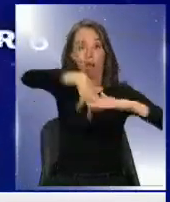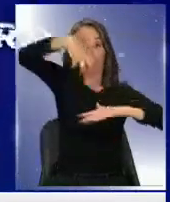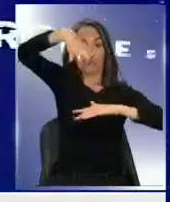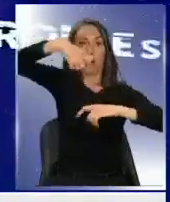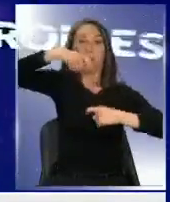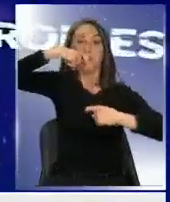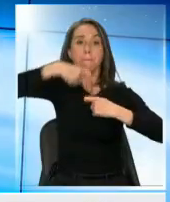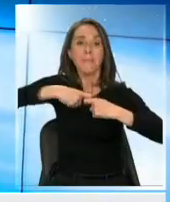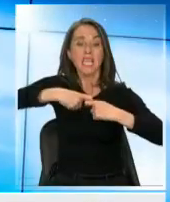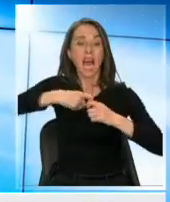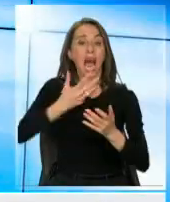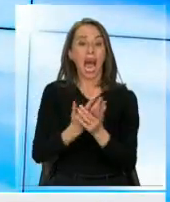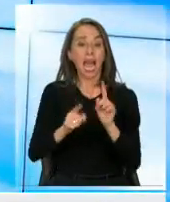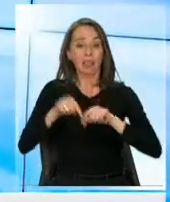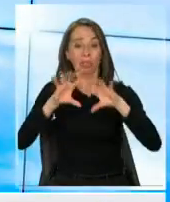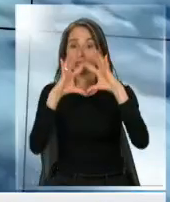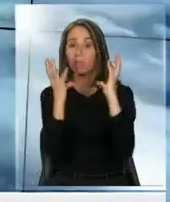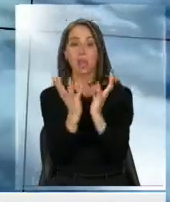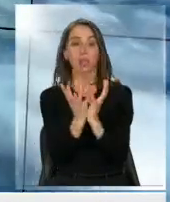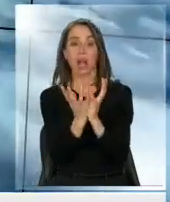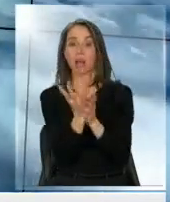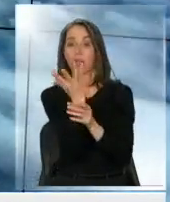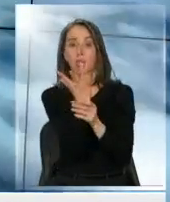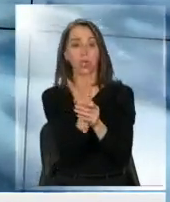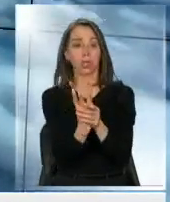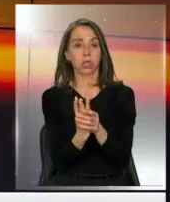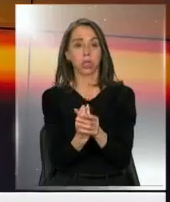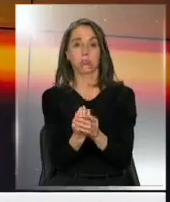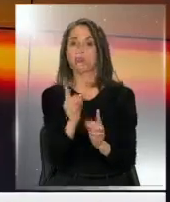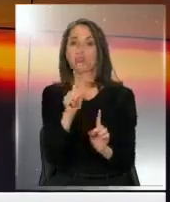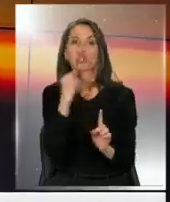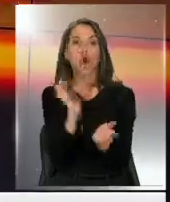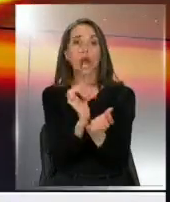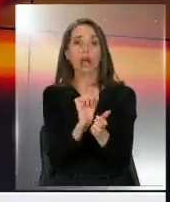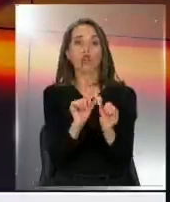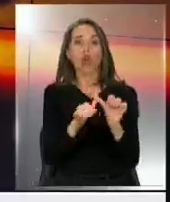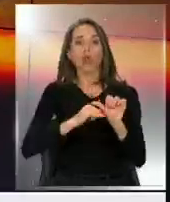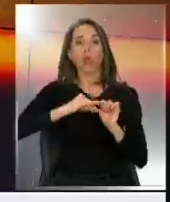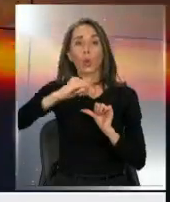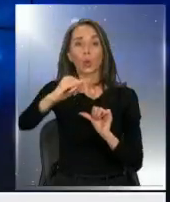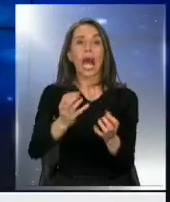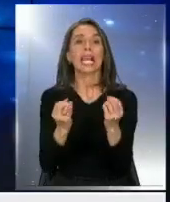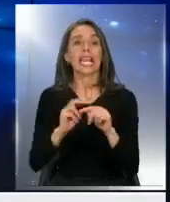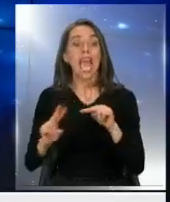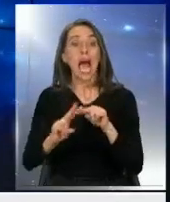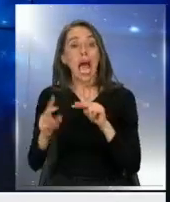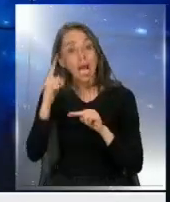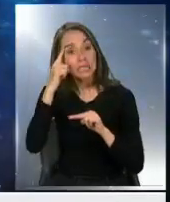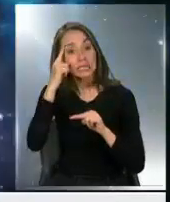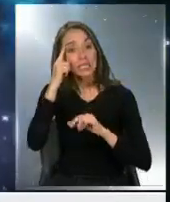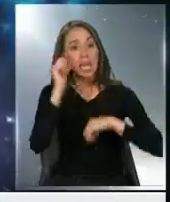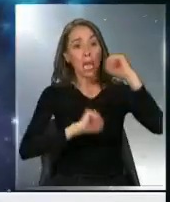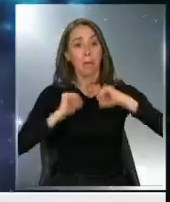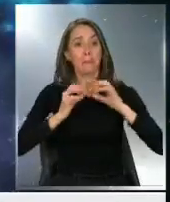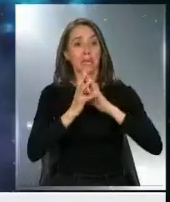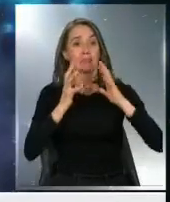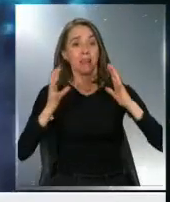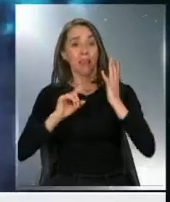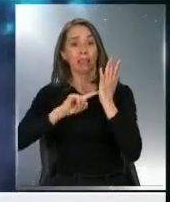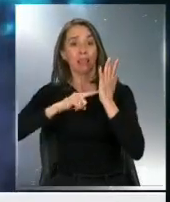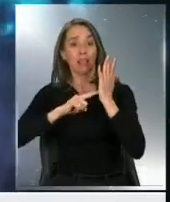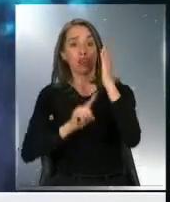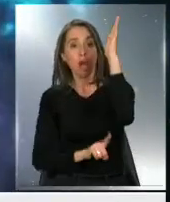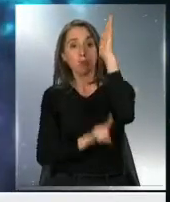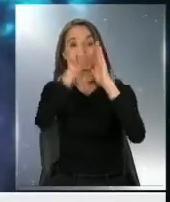los minerales que hay en nuestro planeta no van a alcanzar, no son sostenibles. Por lo tanto, ¿qué están haciendo ahora? Las grandes empresas de